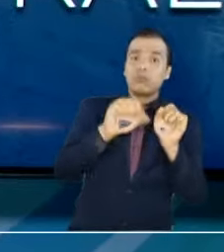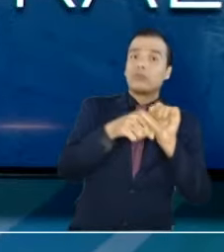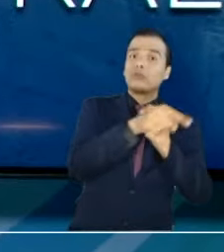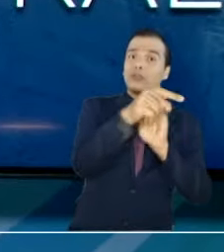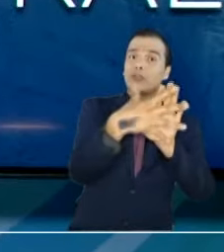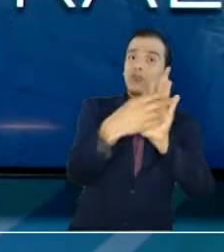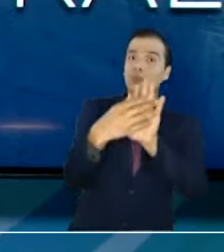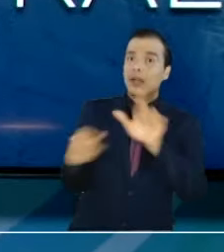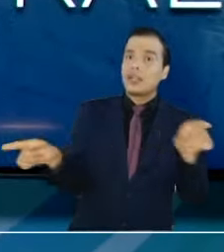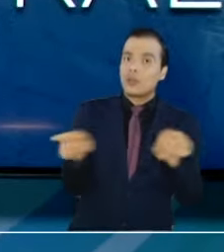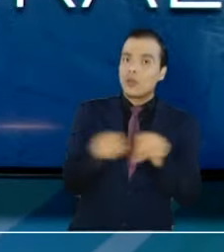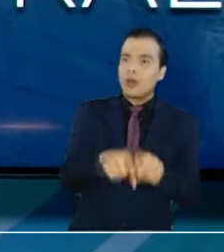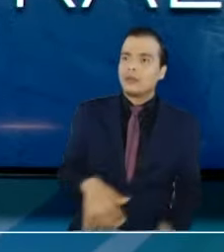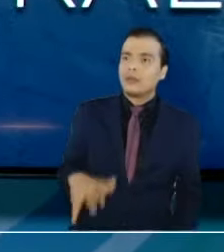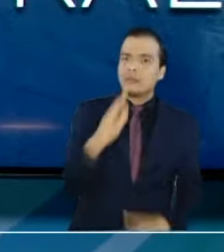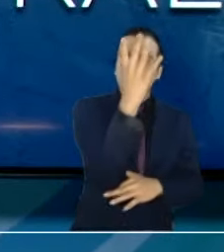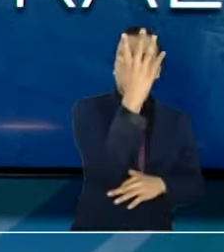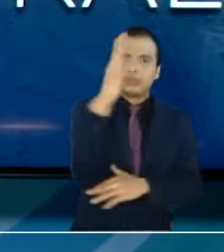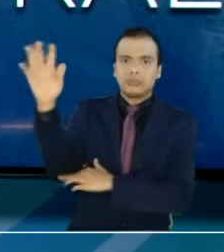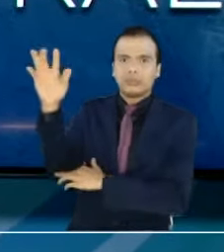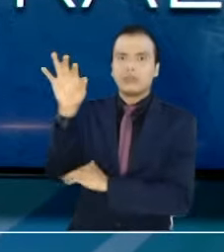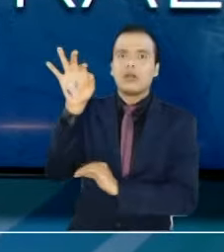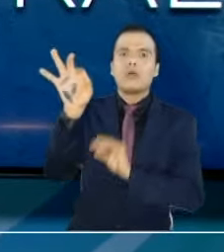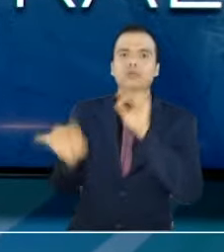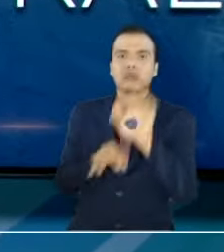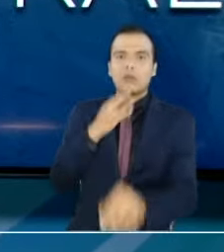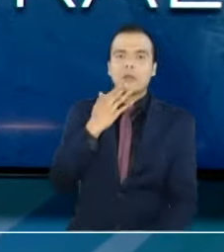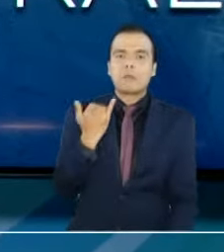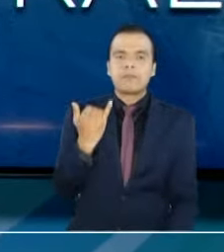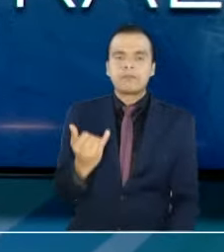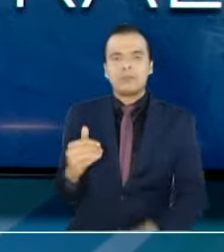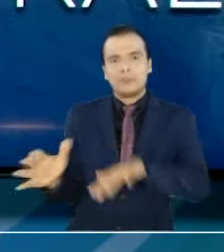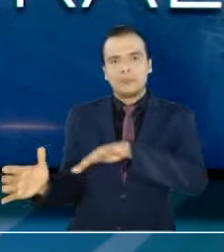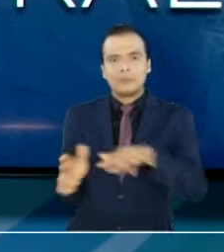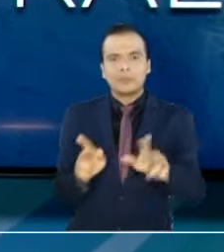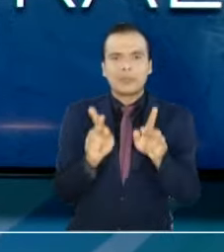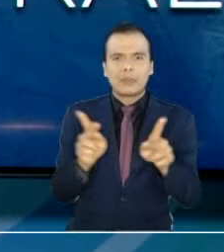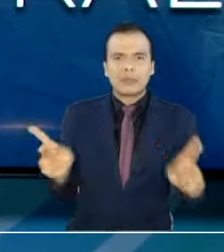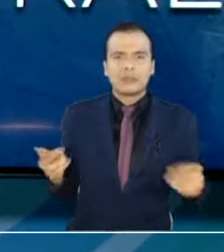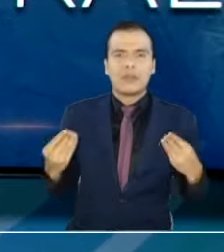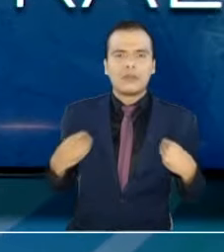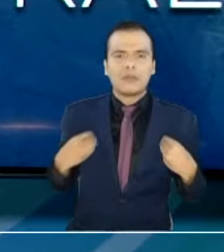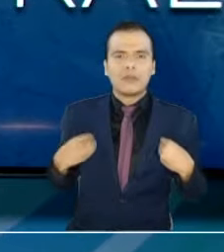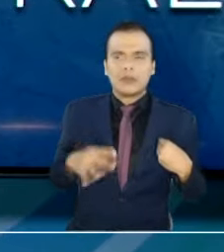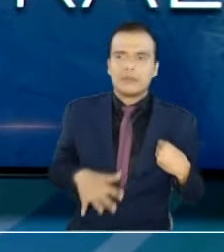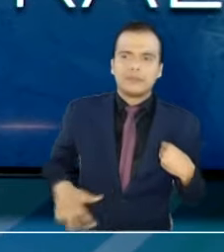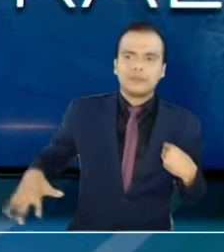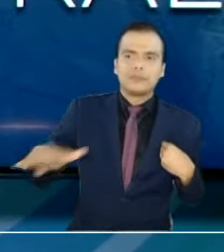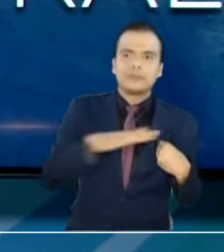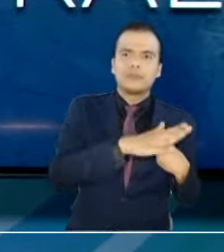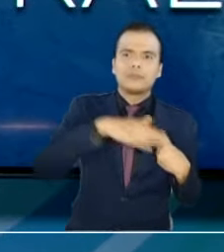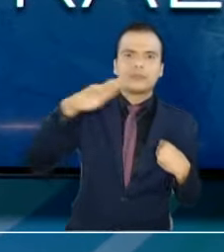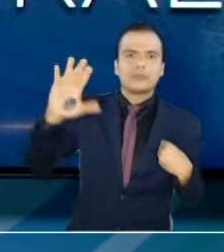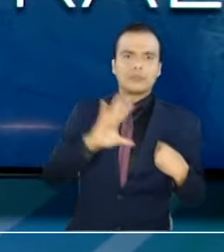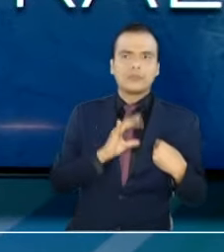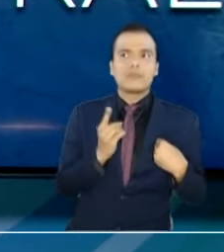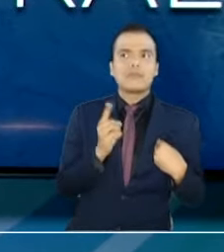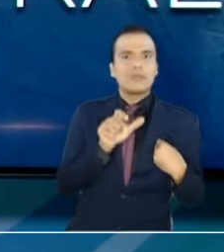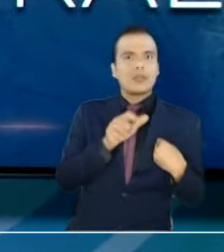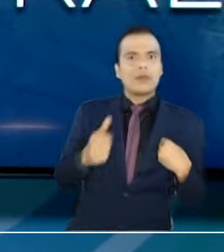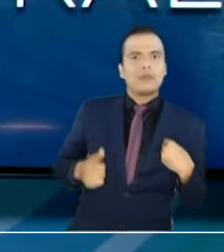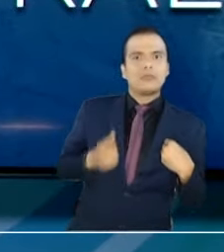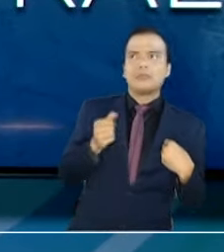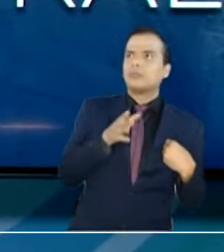y miren esto Una gran ola de atracos tiene preocupados a los habitantes de la zona montañosa de Cali pues están llegando bandas de